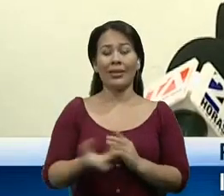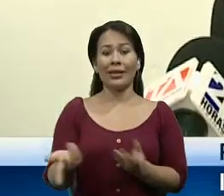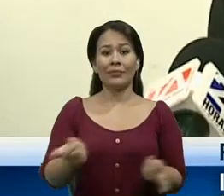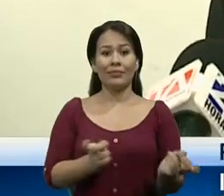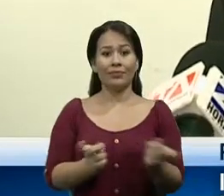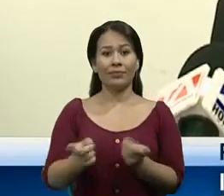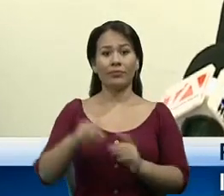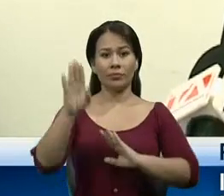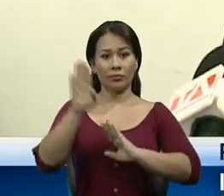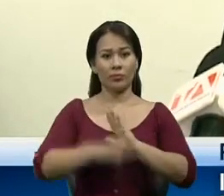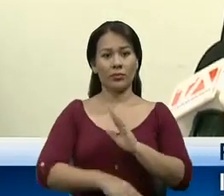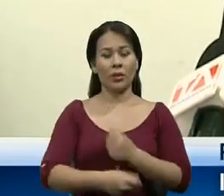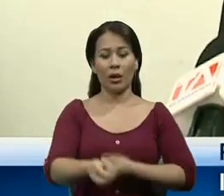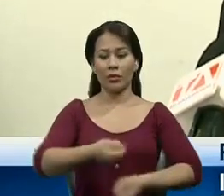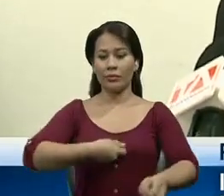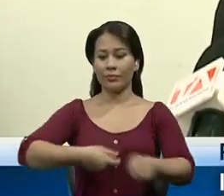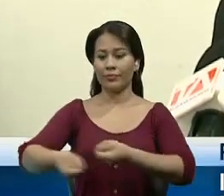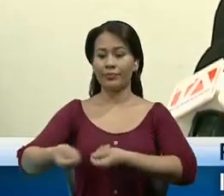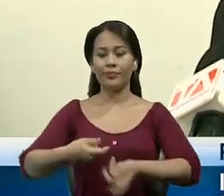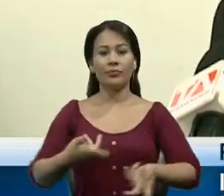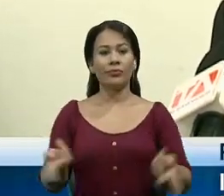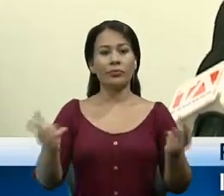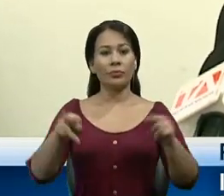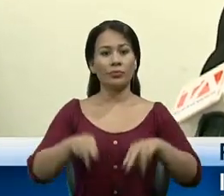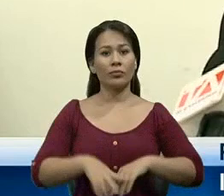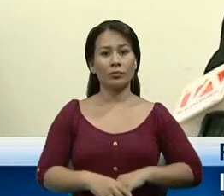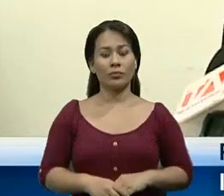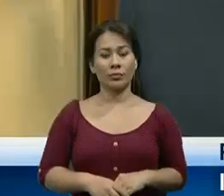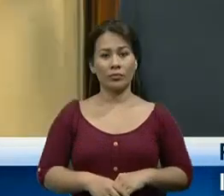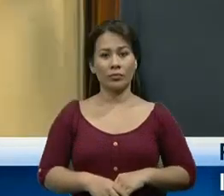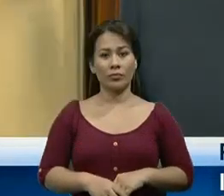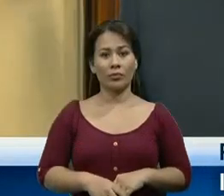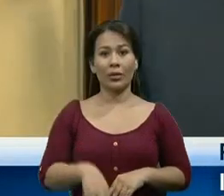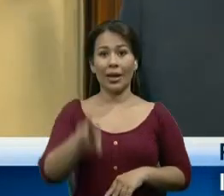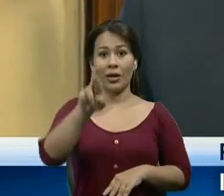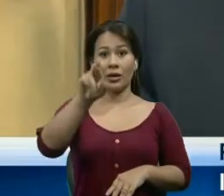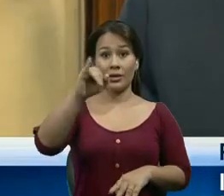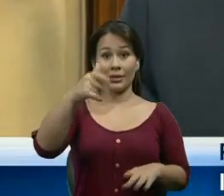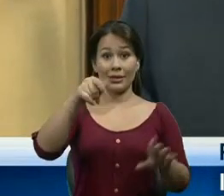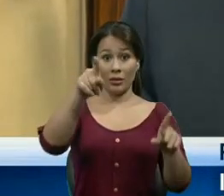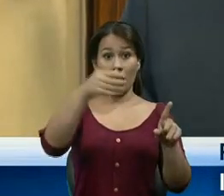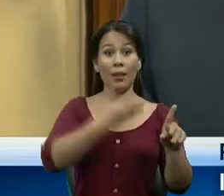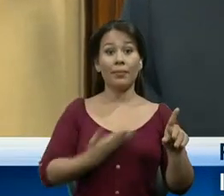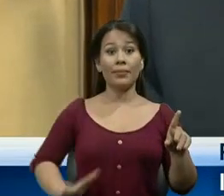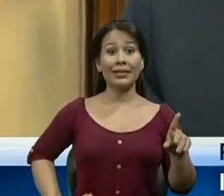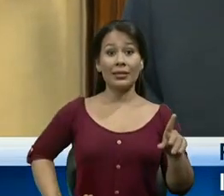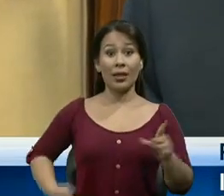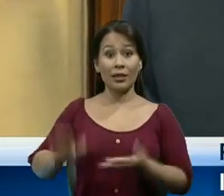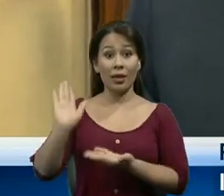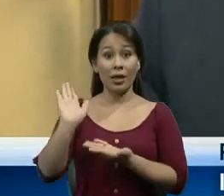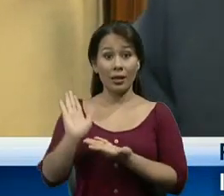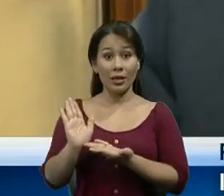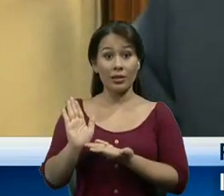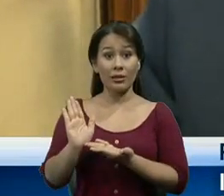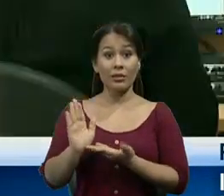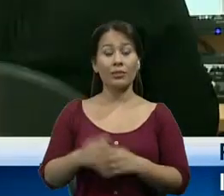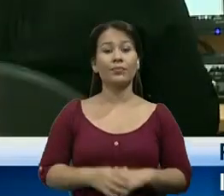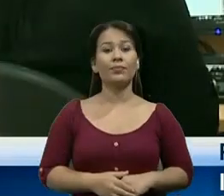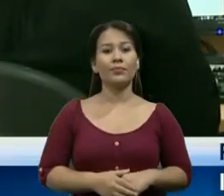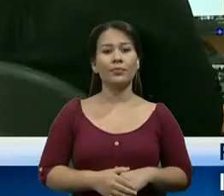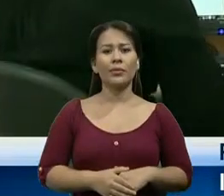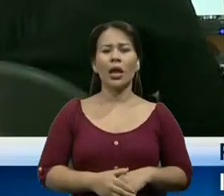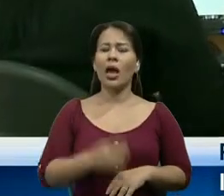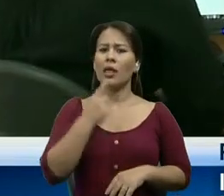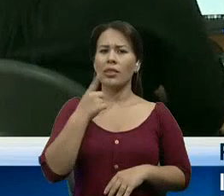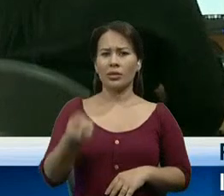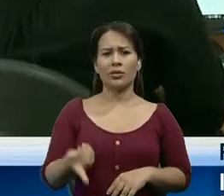a mal informar al señor presidente de la República. Richard Espinosa, presidente ejecutivo del directorio del IES,